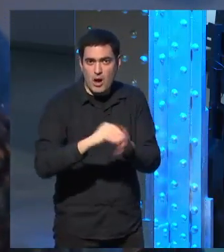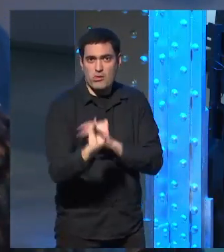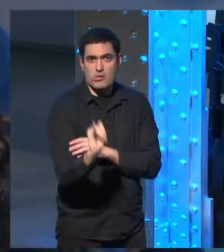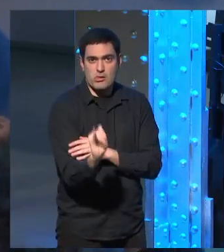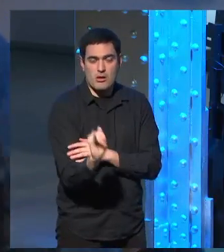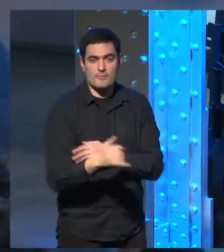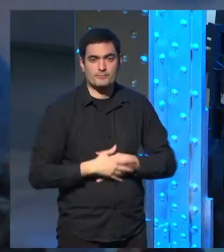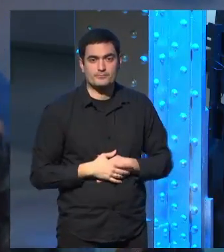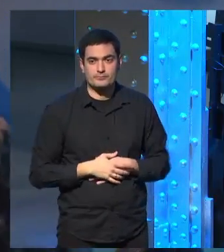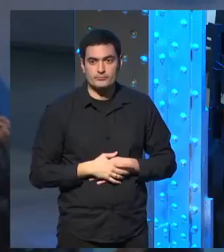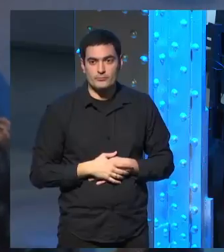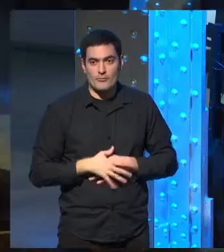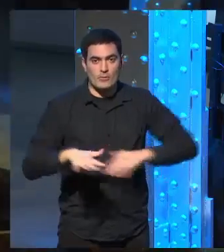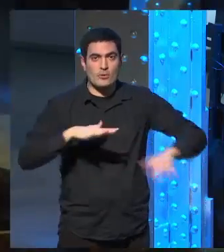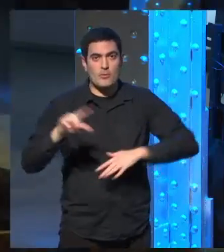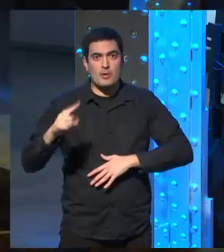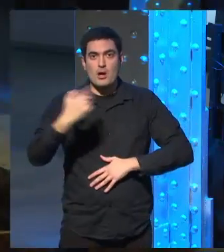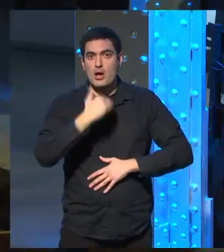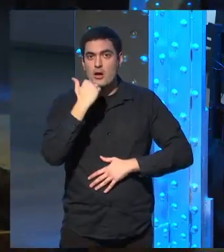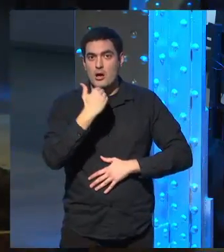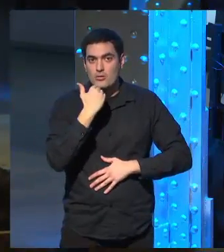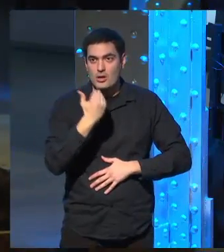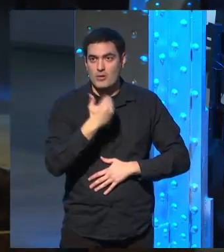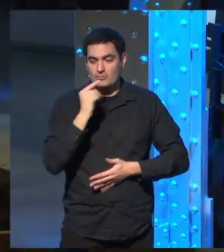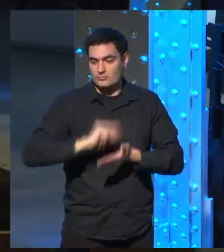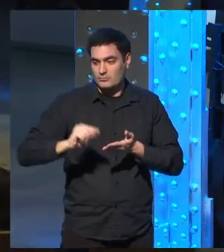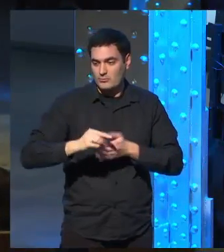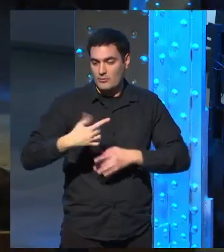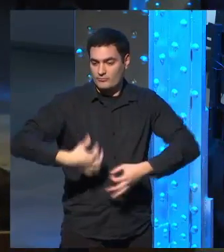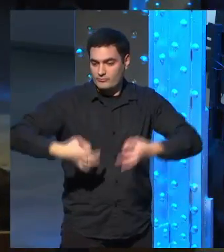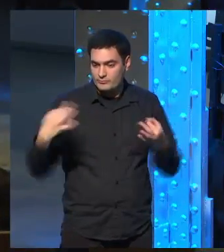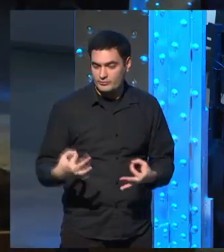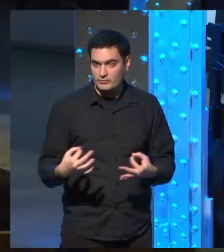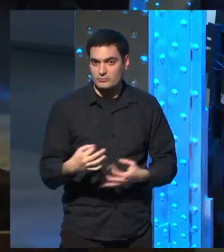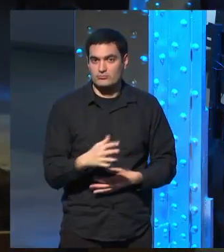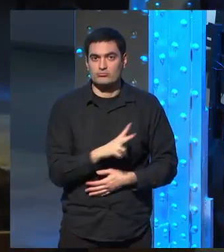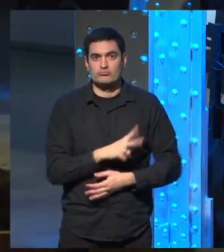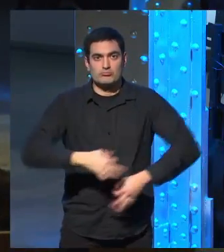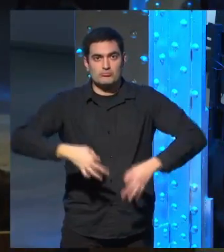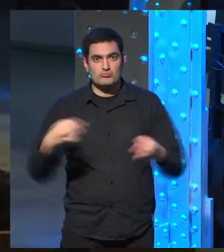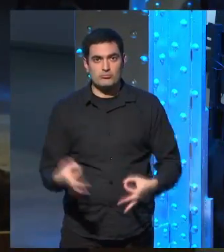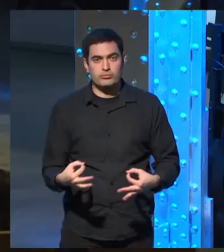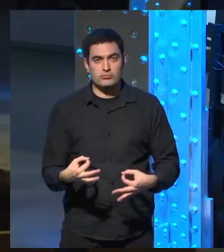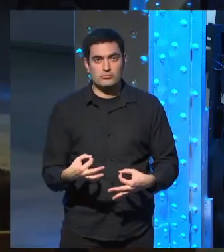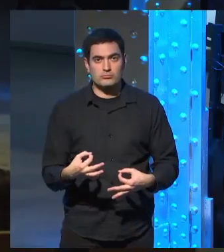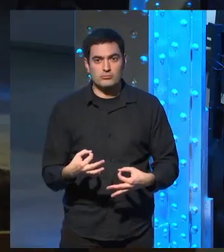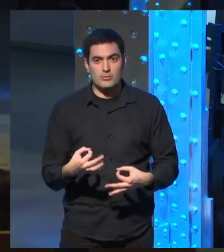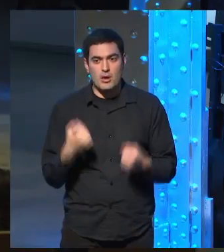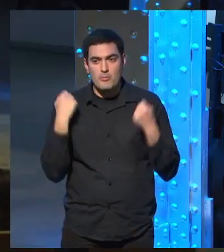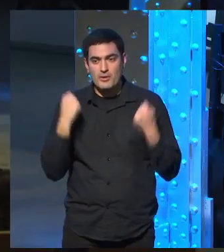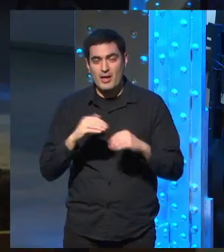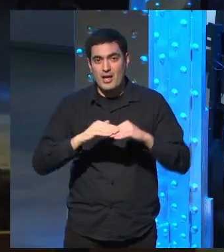Sí, el primer movimiento es algo más estricto, más formal, más severo, de una